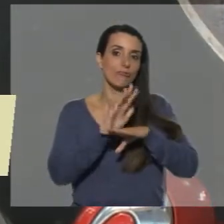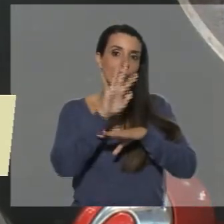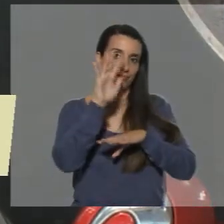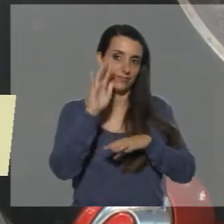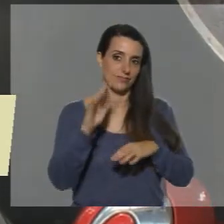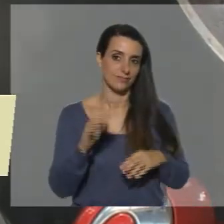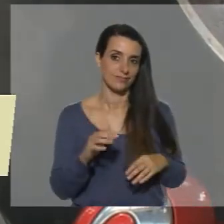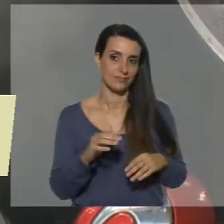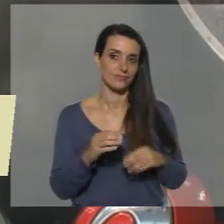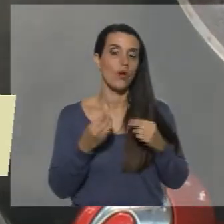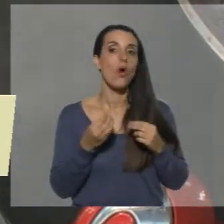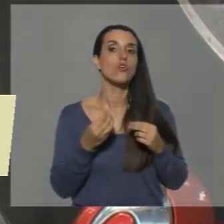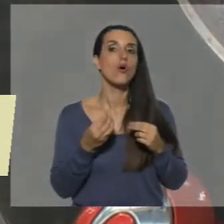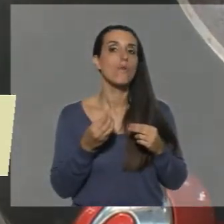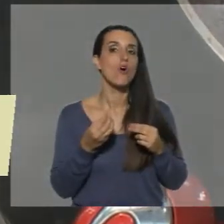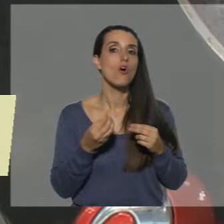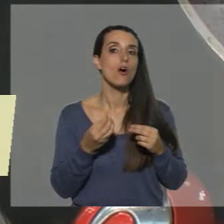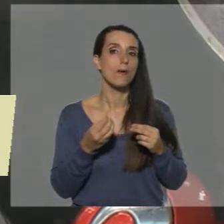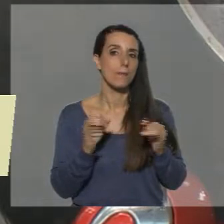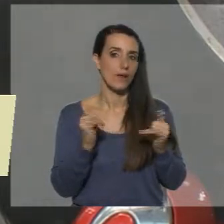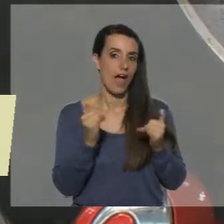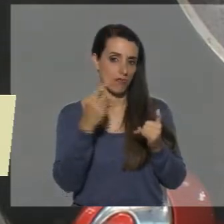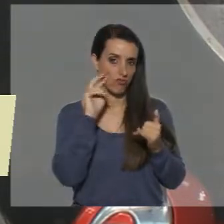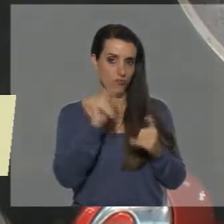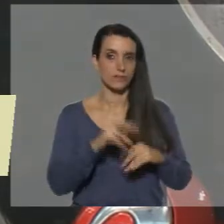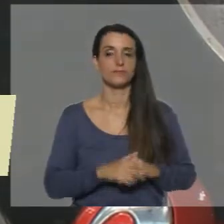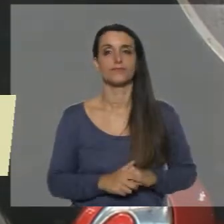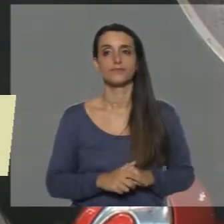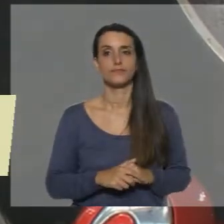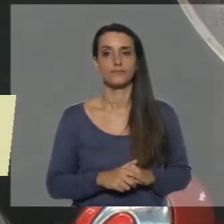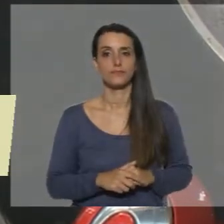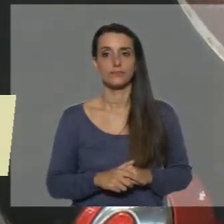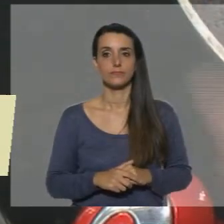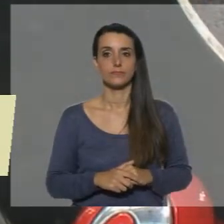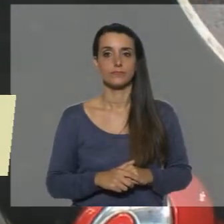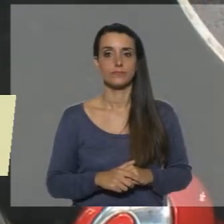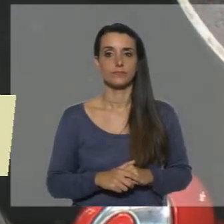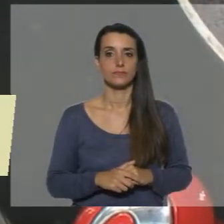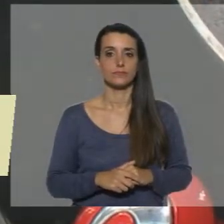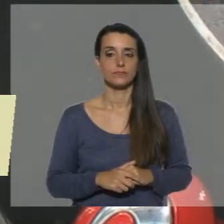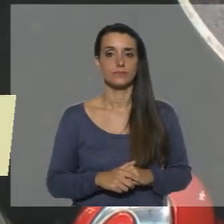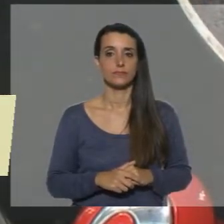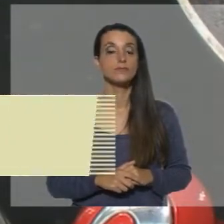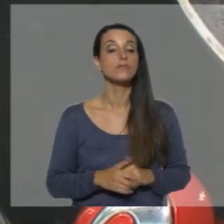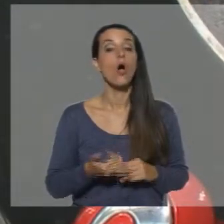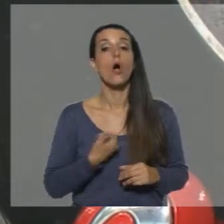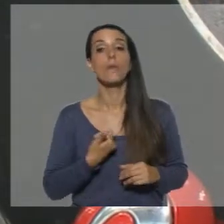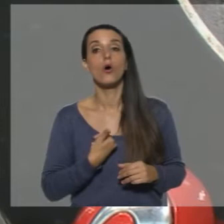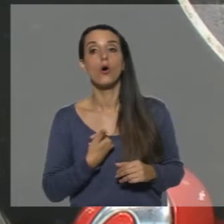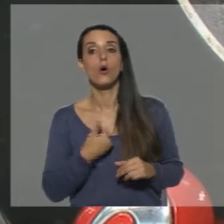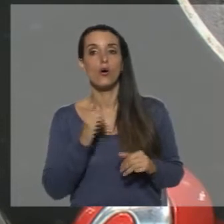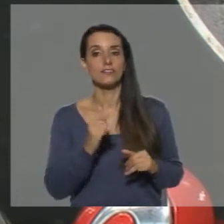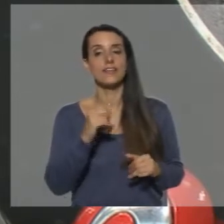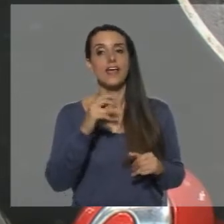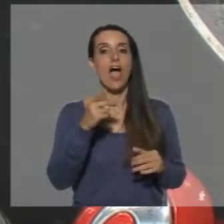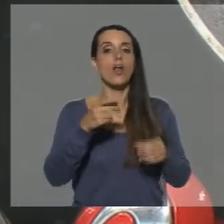No, digo calor. Para que, en qué punto lo saco, sí, ¿entendés? Ahora mirá, yo te voy a mostrar. Y ahí ya esto lo tenemos bien condimentado. ¿Cómo? A la carne le